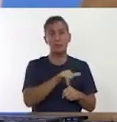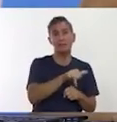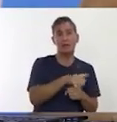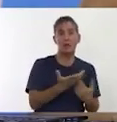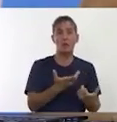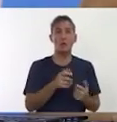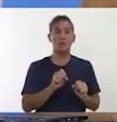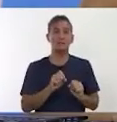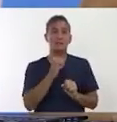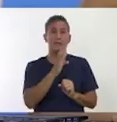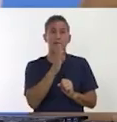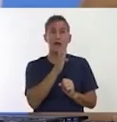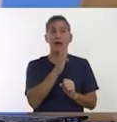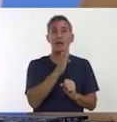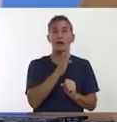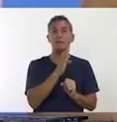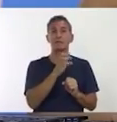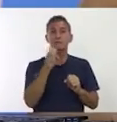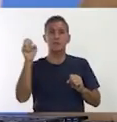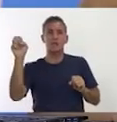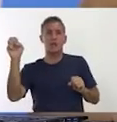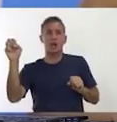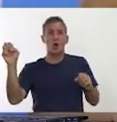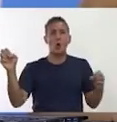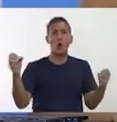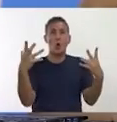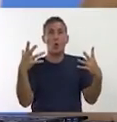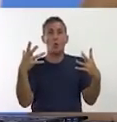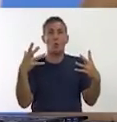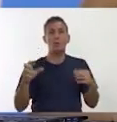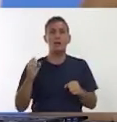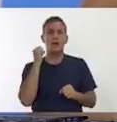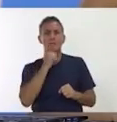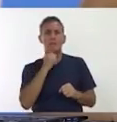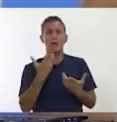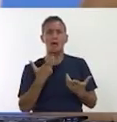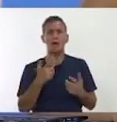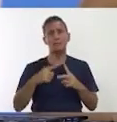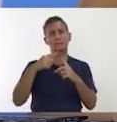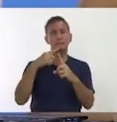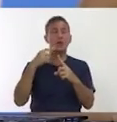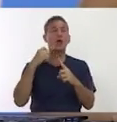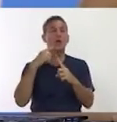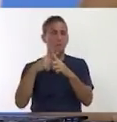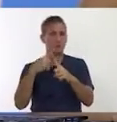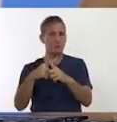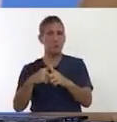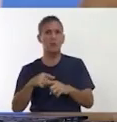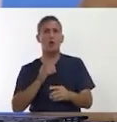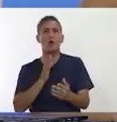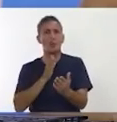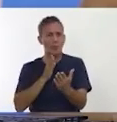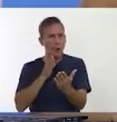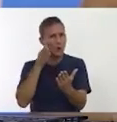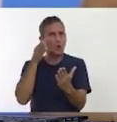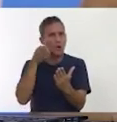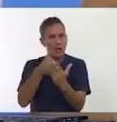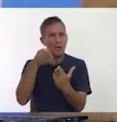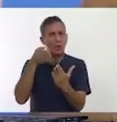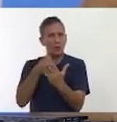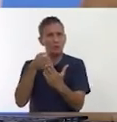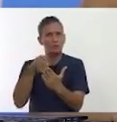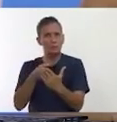extracción va a ser igual a la frecuencia umbral más multiplicado por la